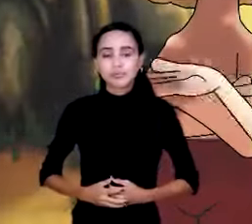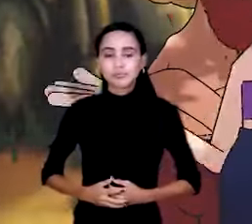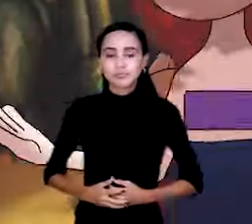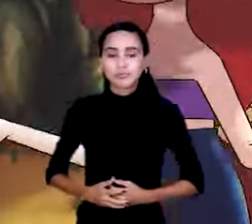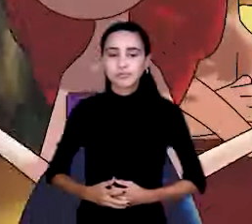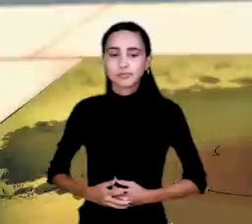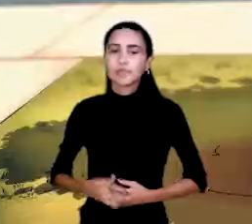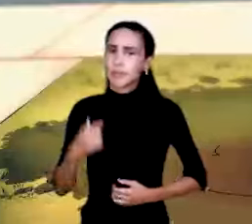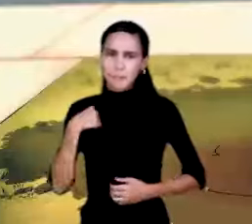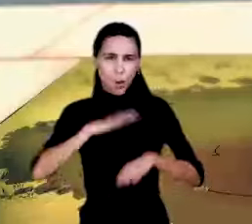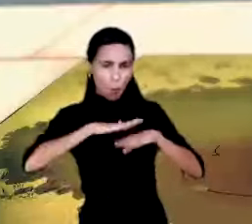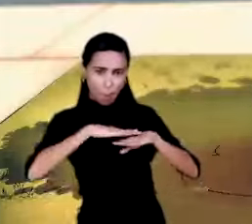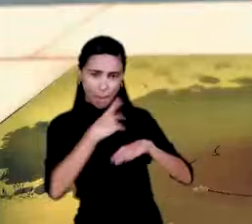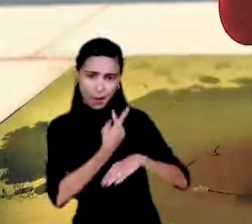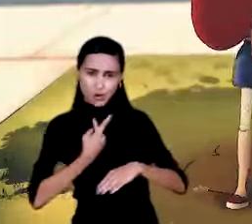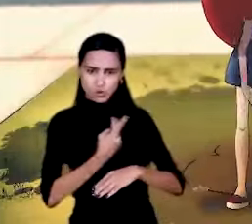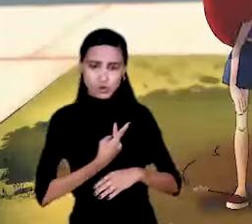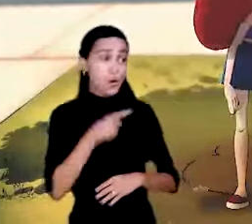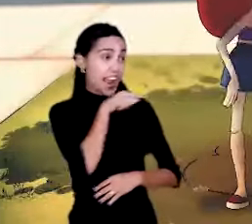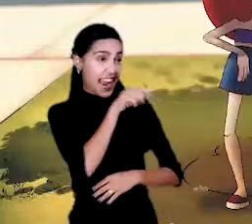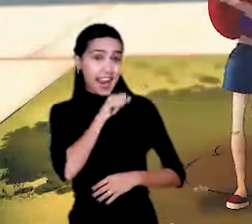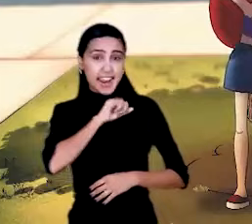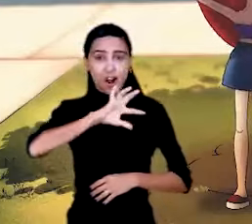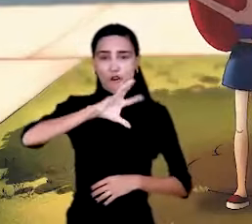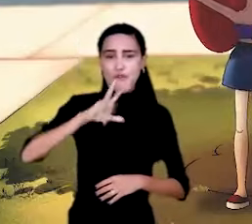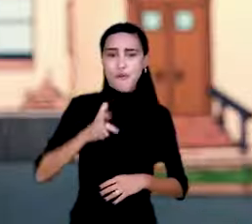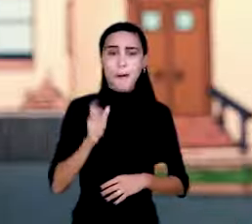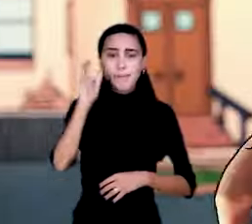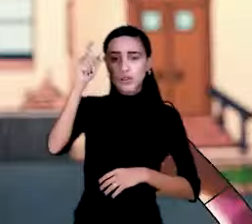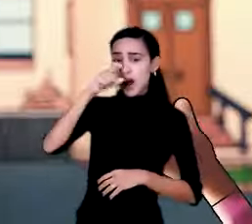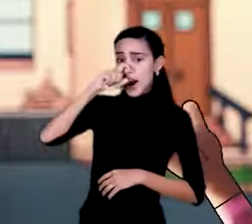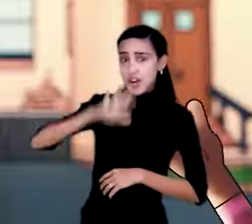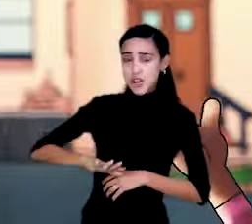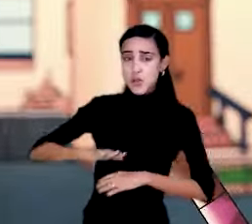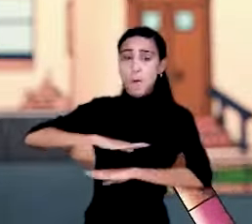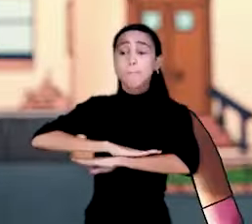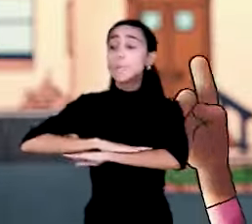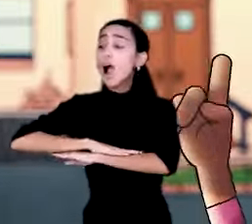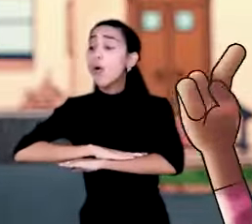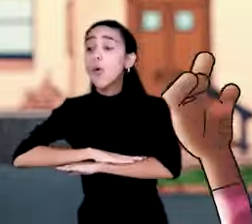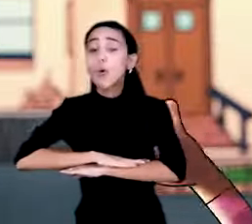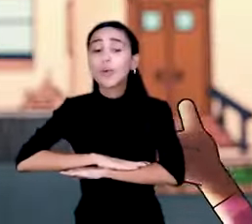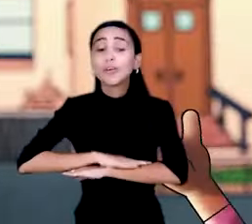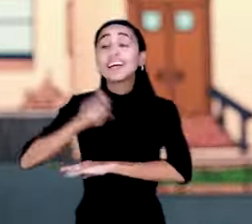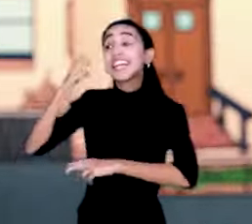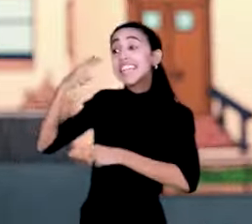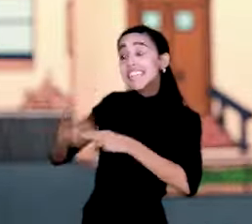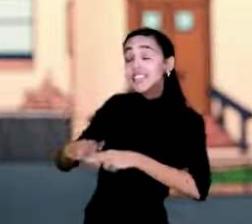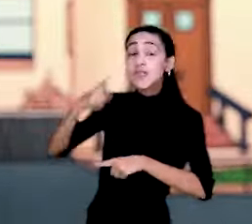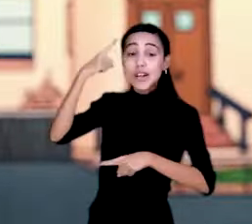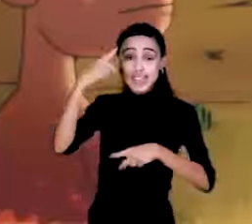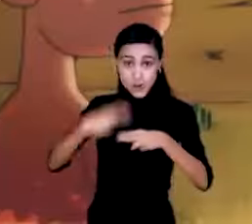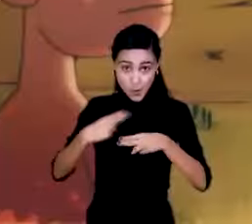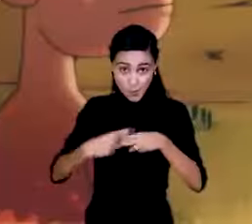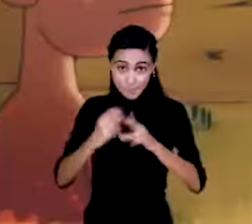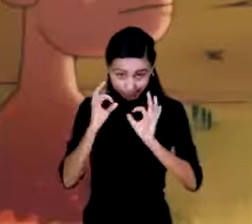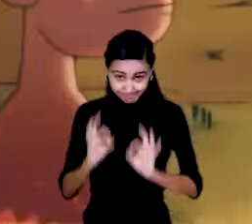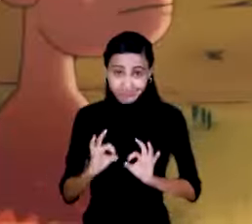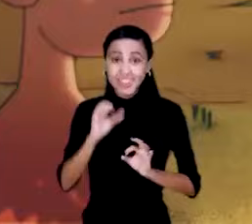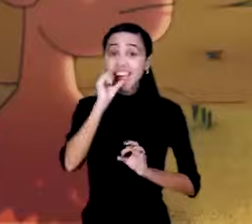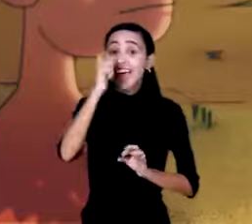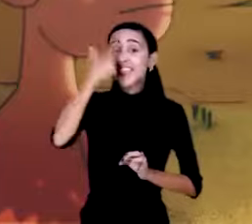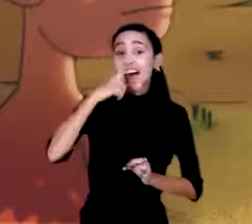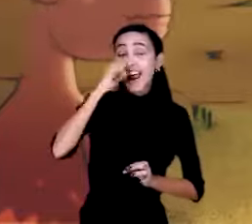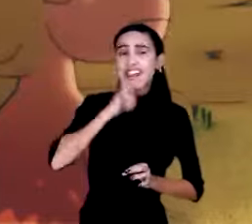Mire, no fuimos nosotros. Cutú quería robarle la pelota al niño del balcón. Ese niño se llama Daniel.